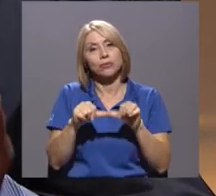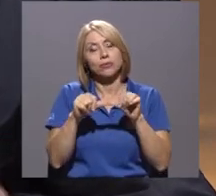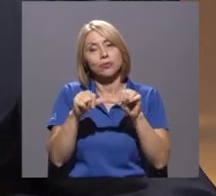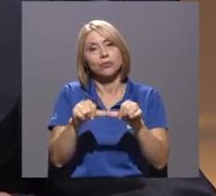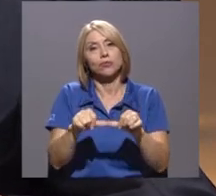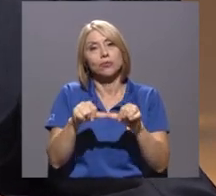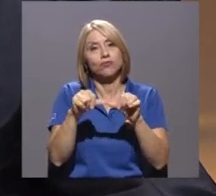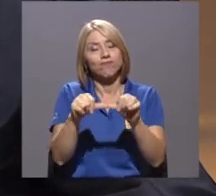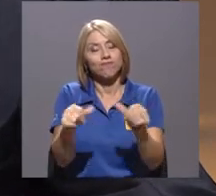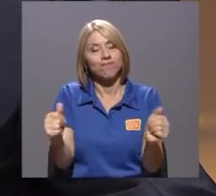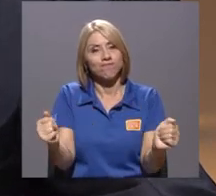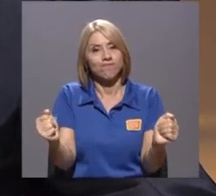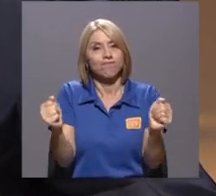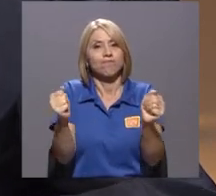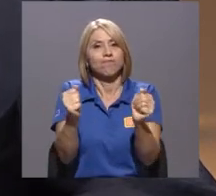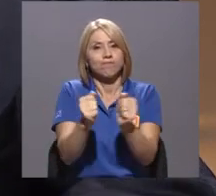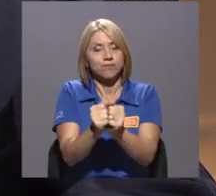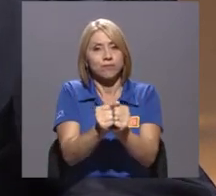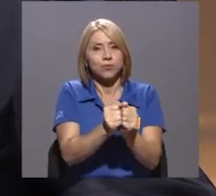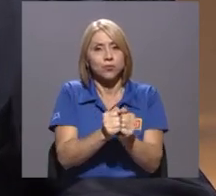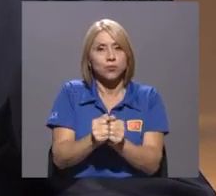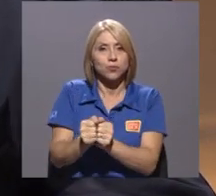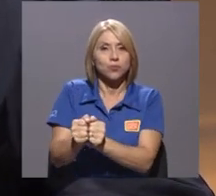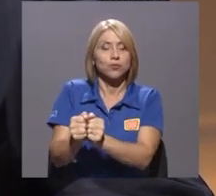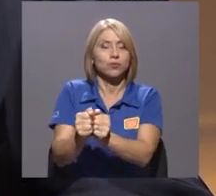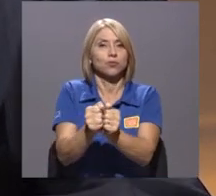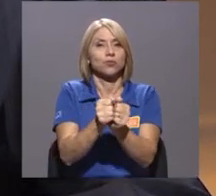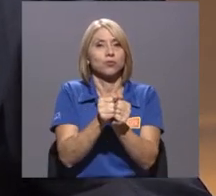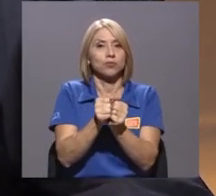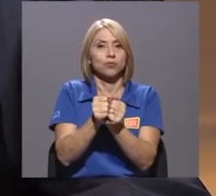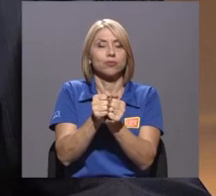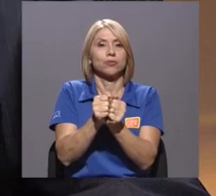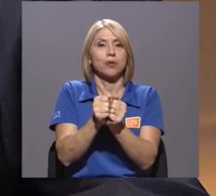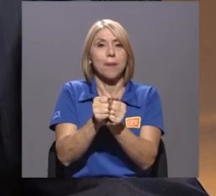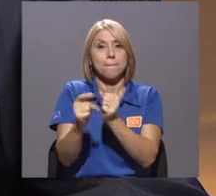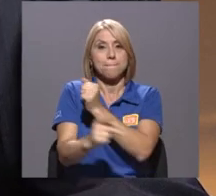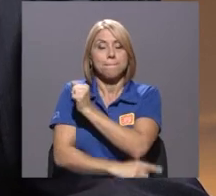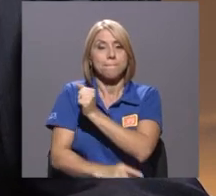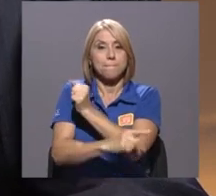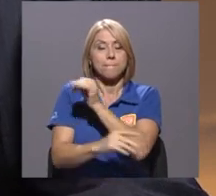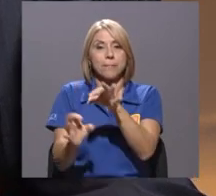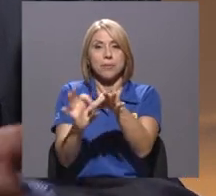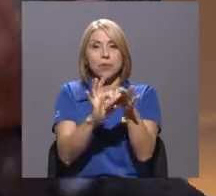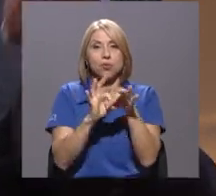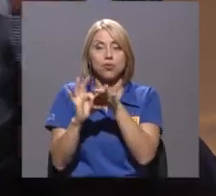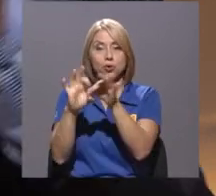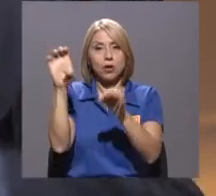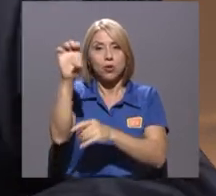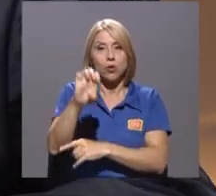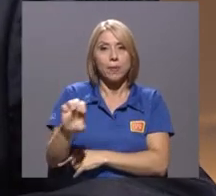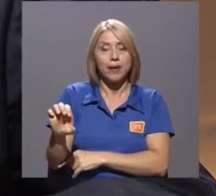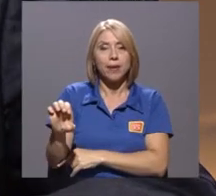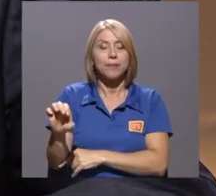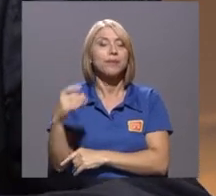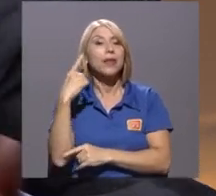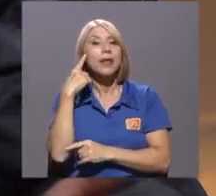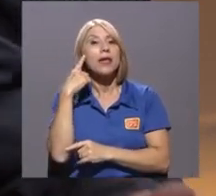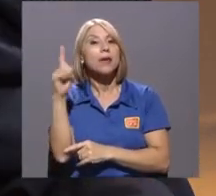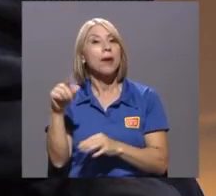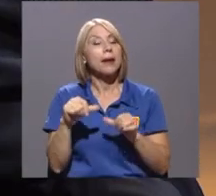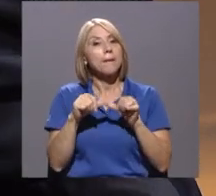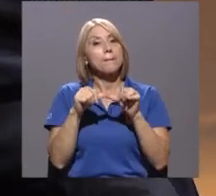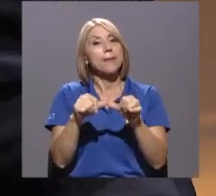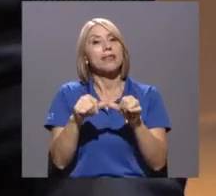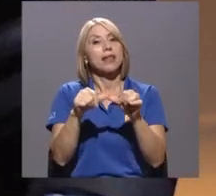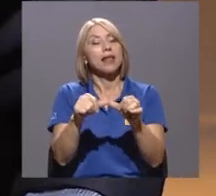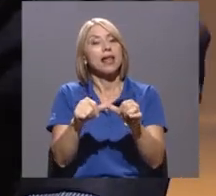la unidad dentro de la unión europea y para mantener la dinámica